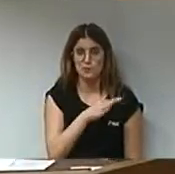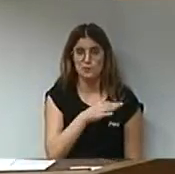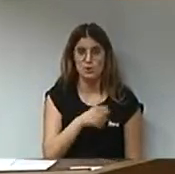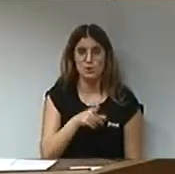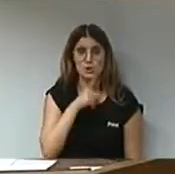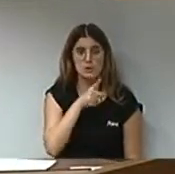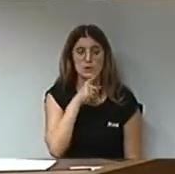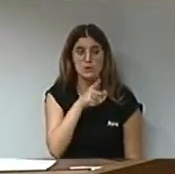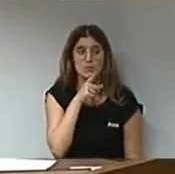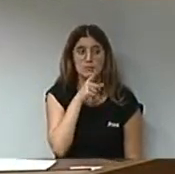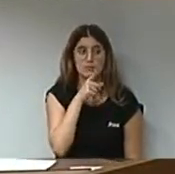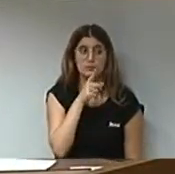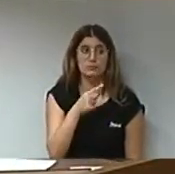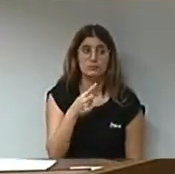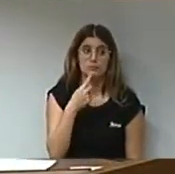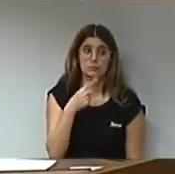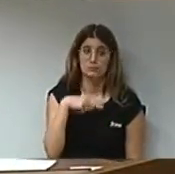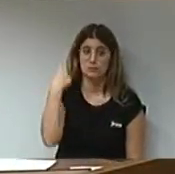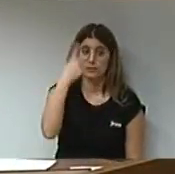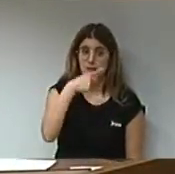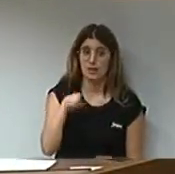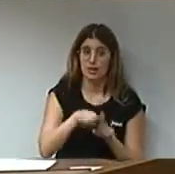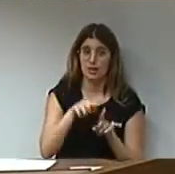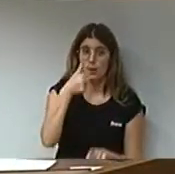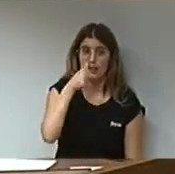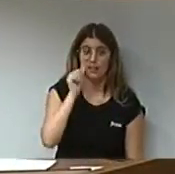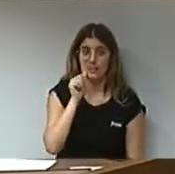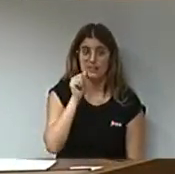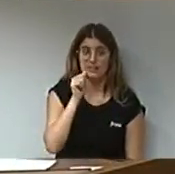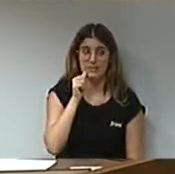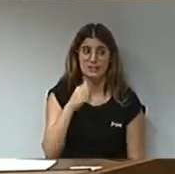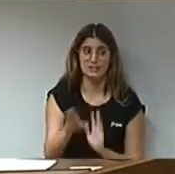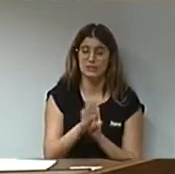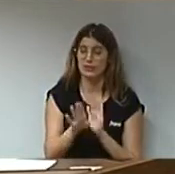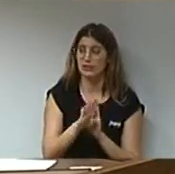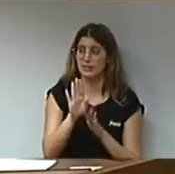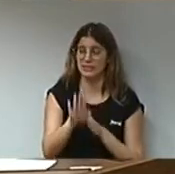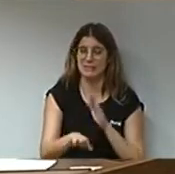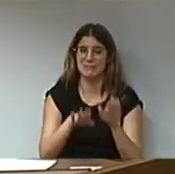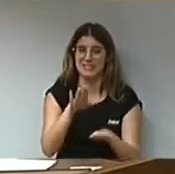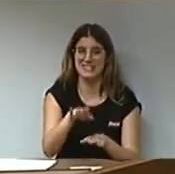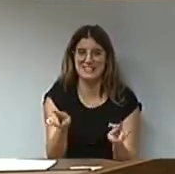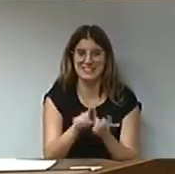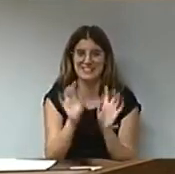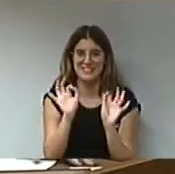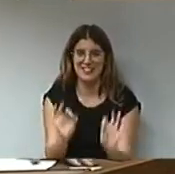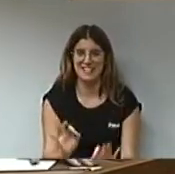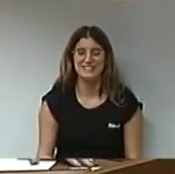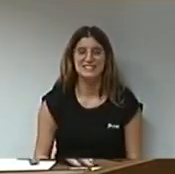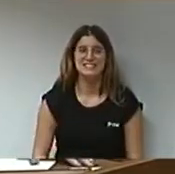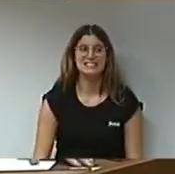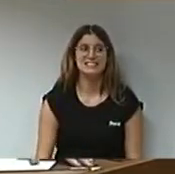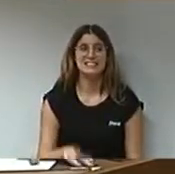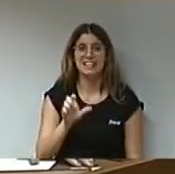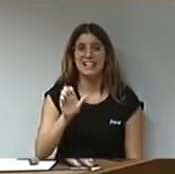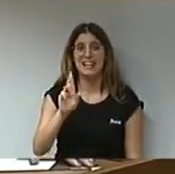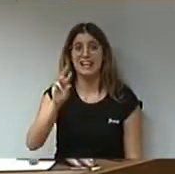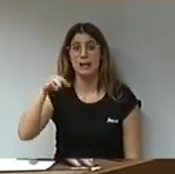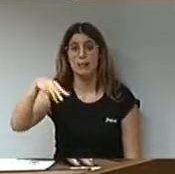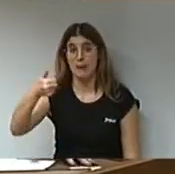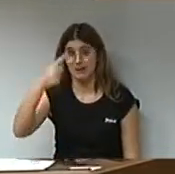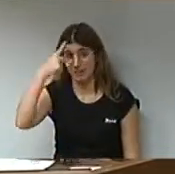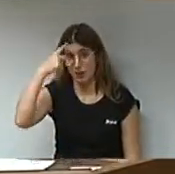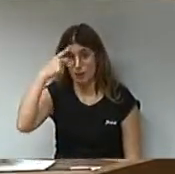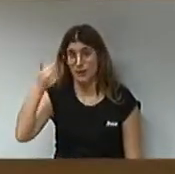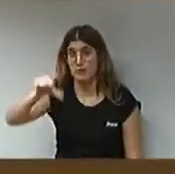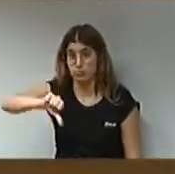solo se le está poniendo cara de Sánchez, está siguiendo los mismos pasos de Lerma. Y le recuerdo que Lerma perdió las